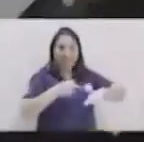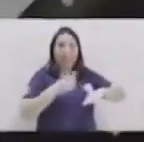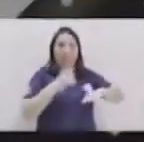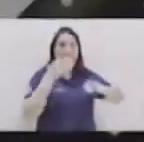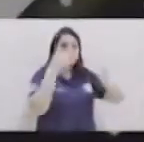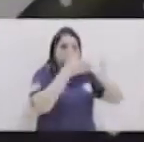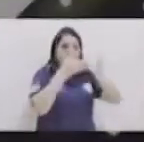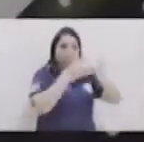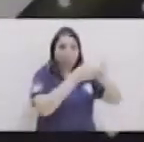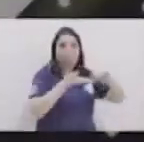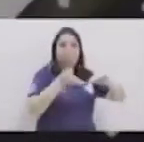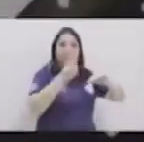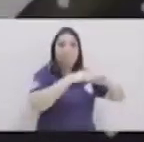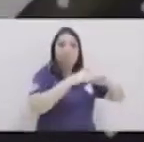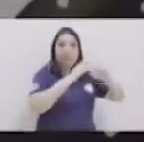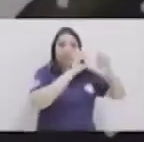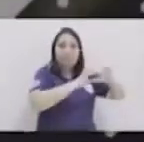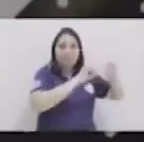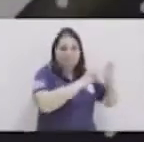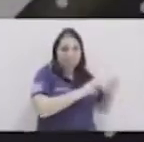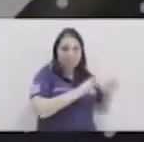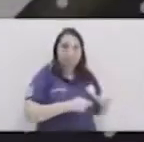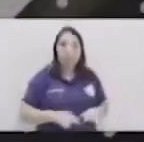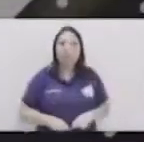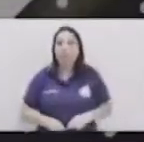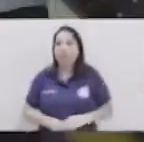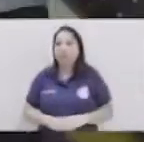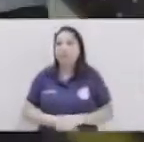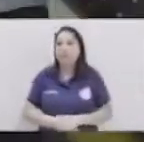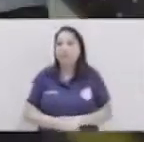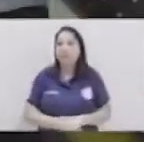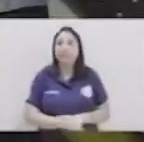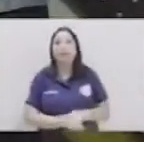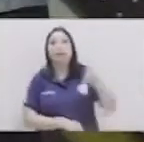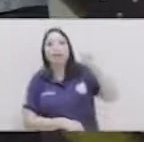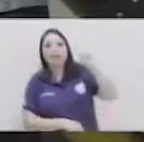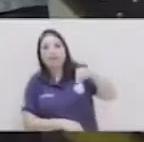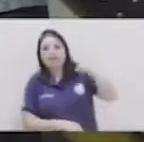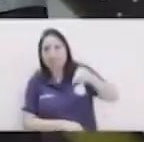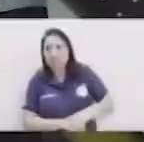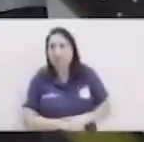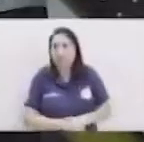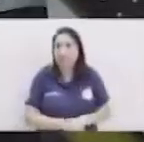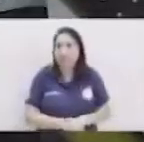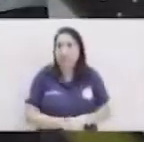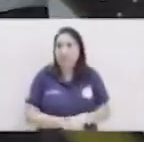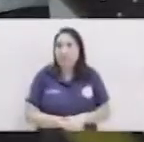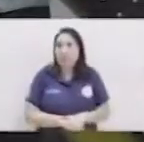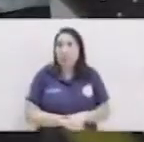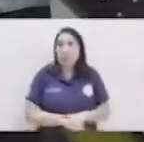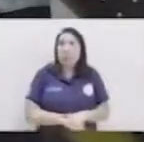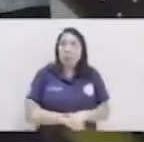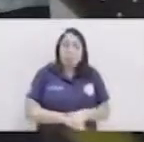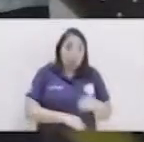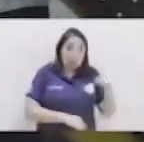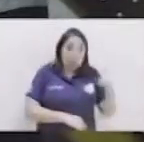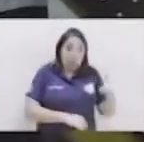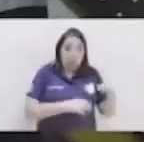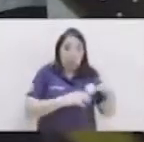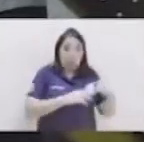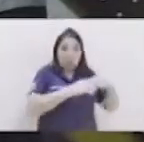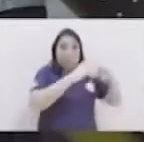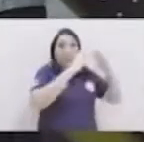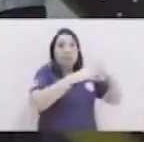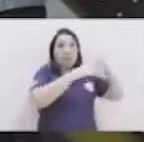y los daños son más grandes y a veces hasta irreparables. Así es, Claudia. Uno es de mayor magnitud que el